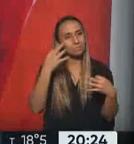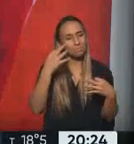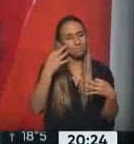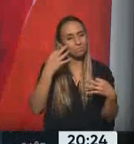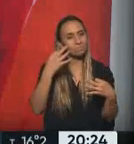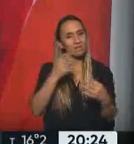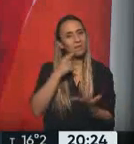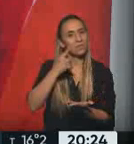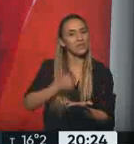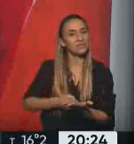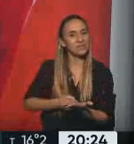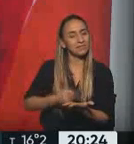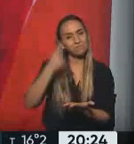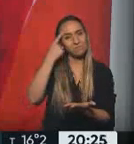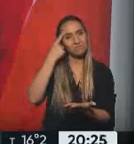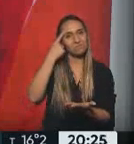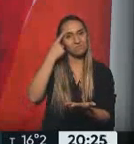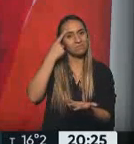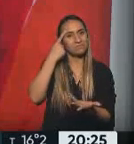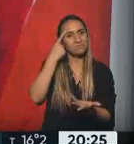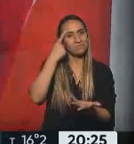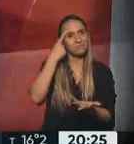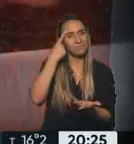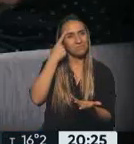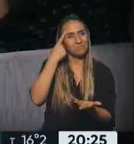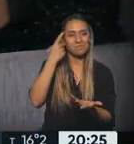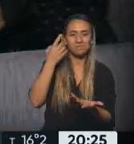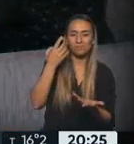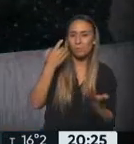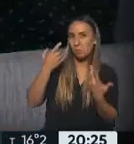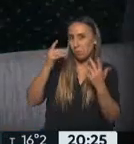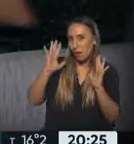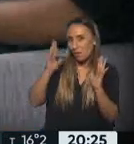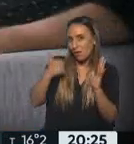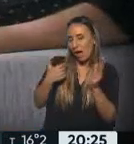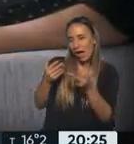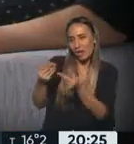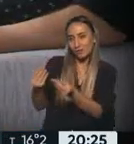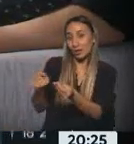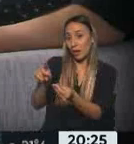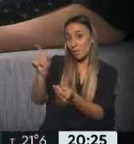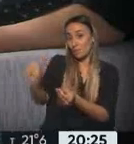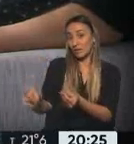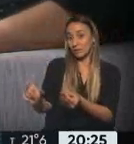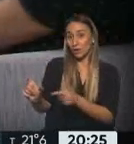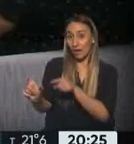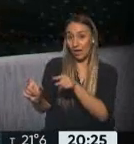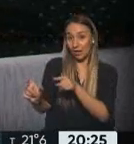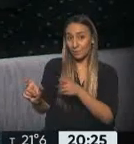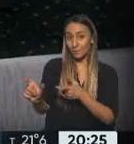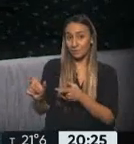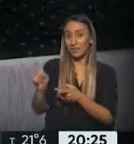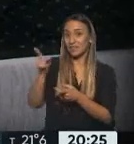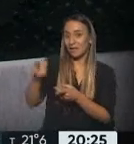a poder decir qué lindo podría ser ayudar a alguien que esté en